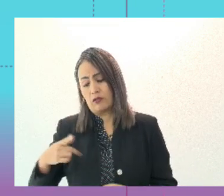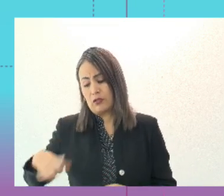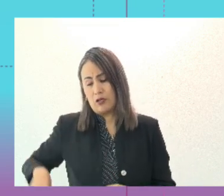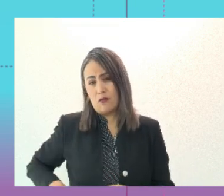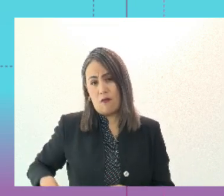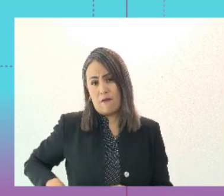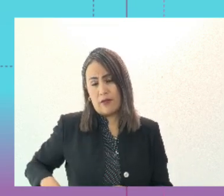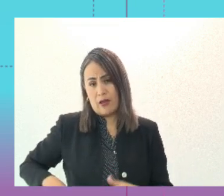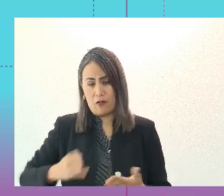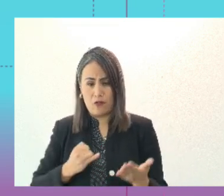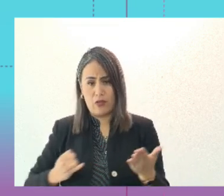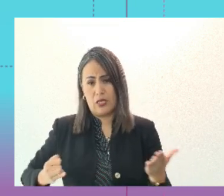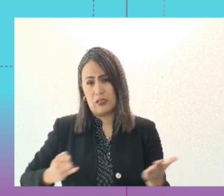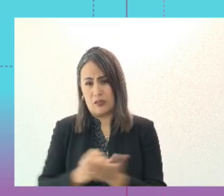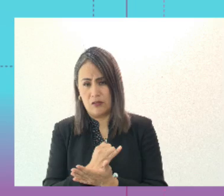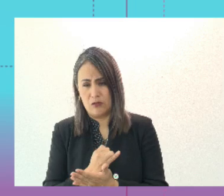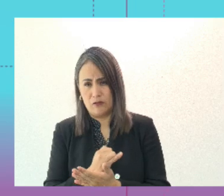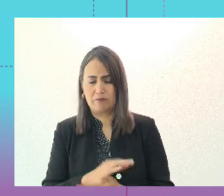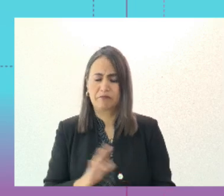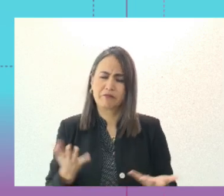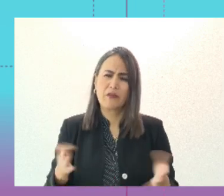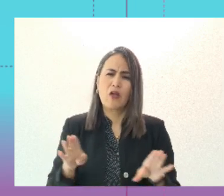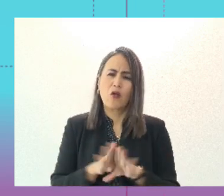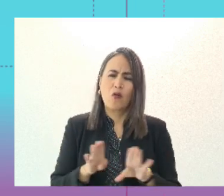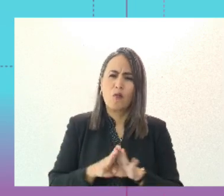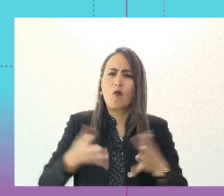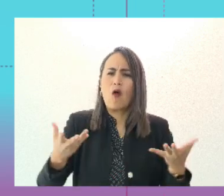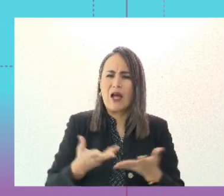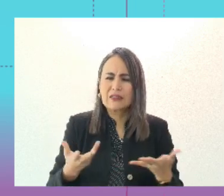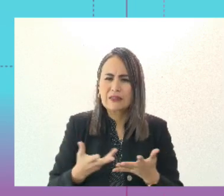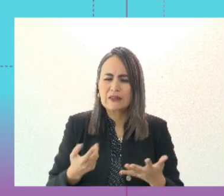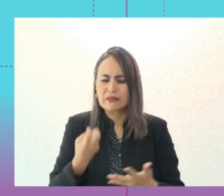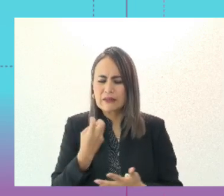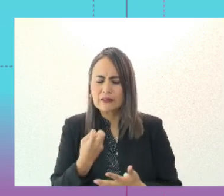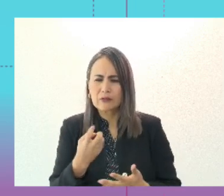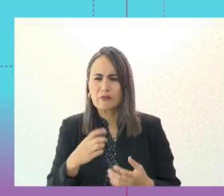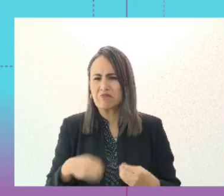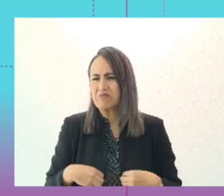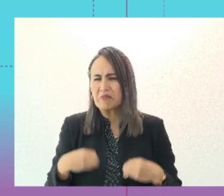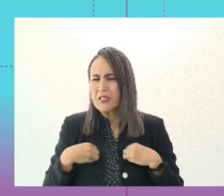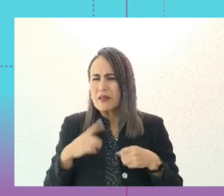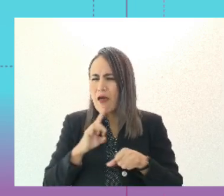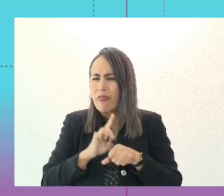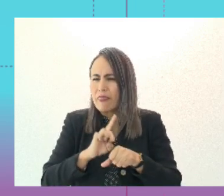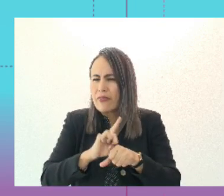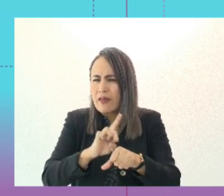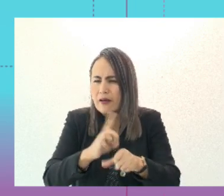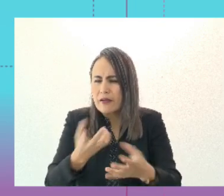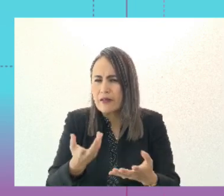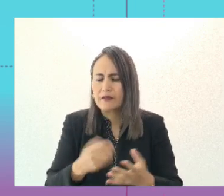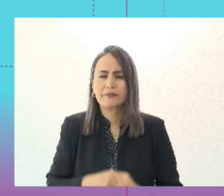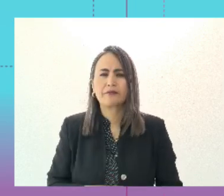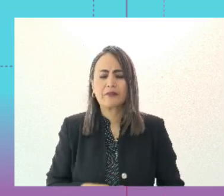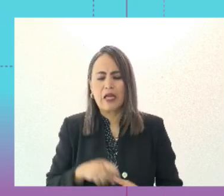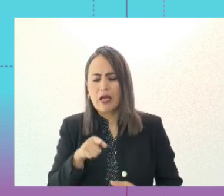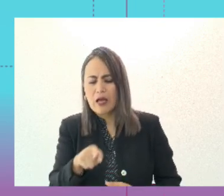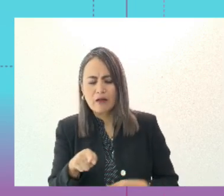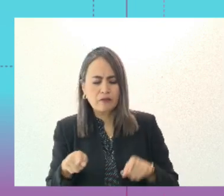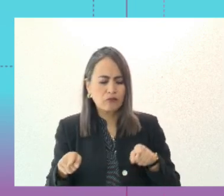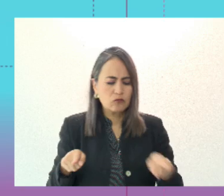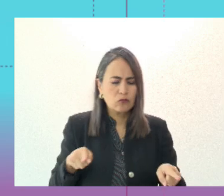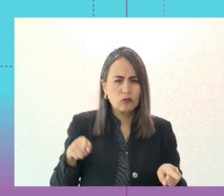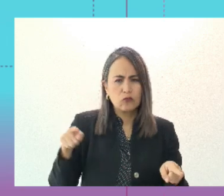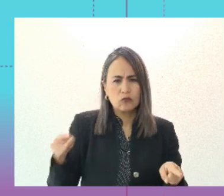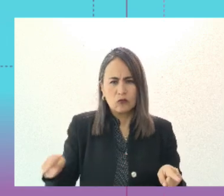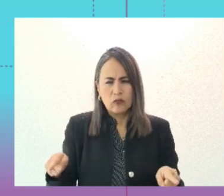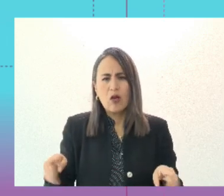ejerce, digamos, en el común y en el cotidiano, se entiende en una bipolaridad o en una dualidad, digamos,